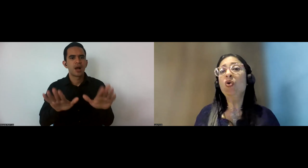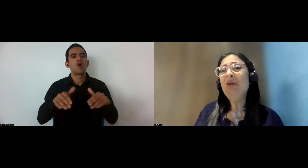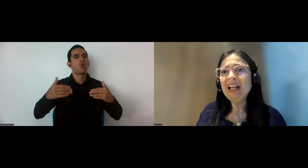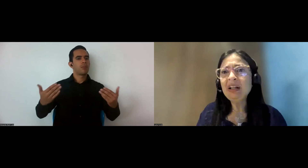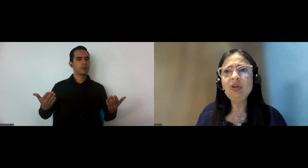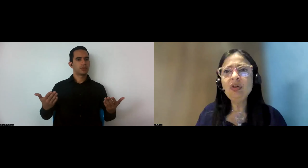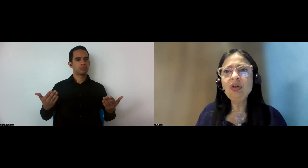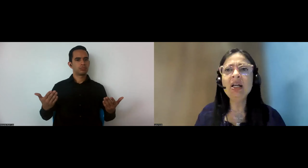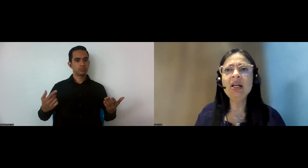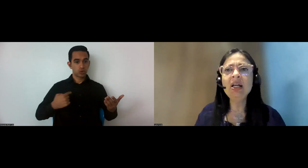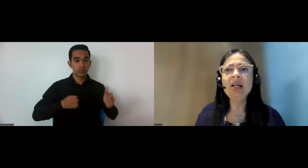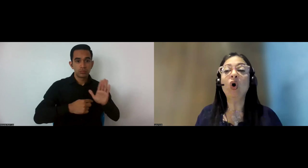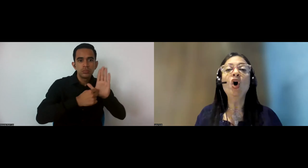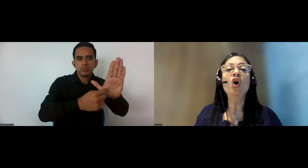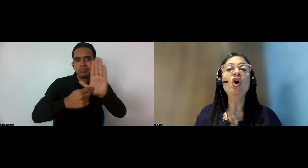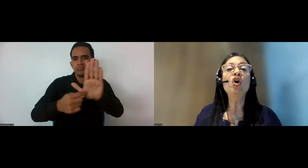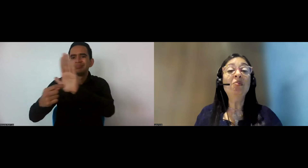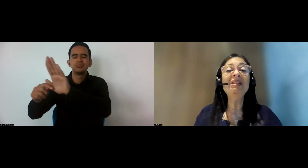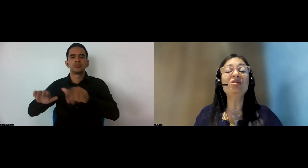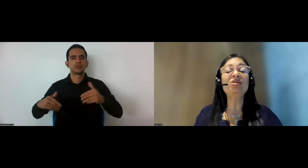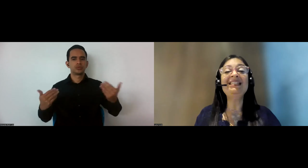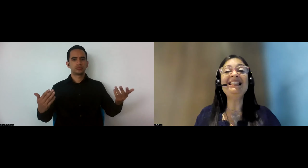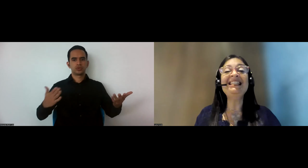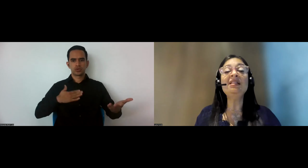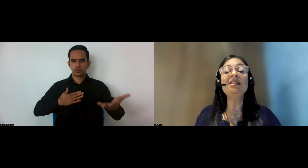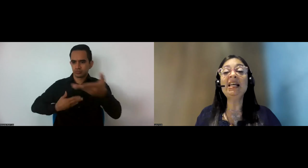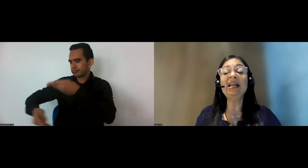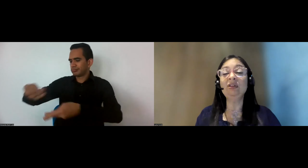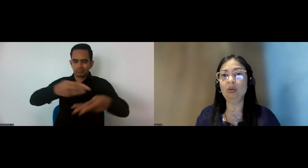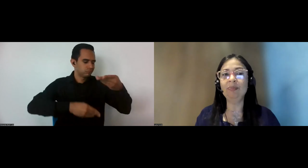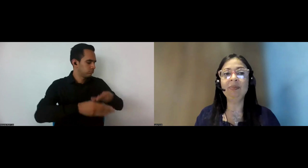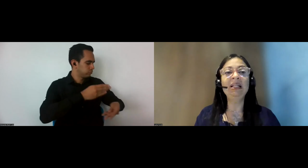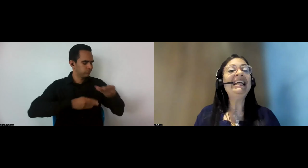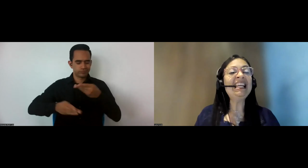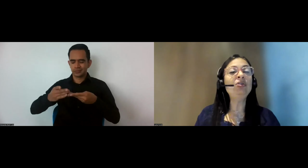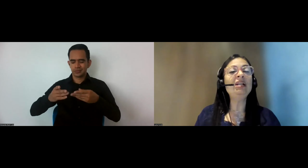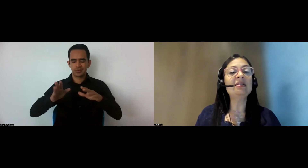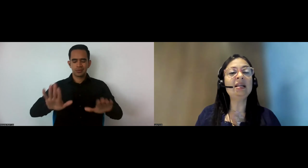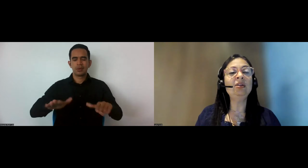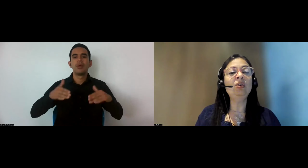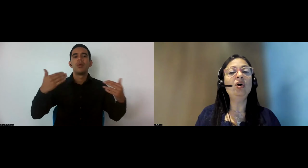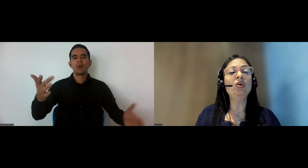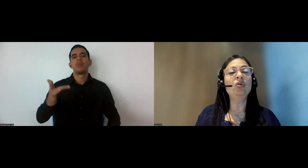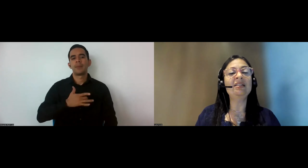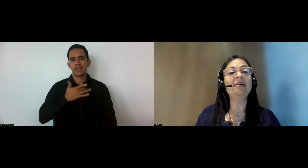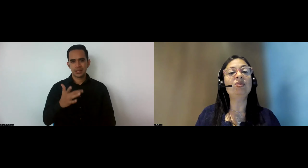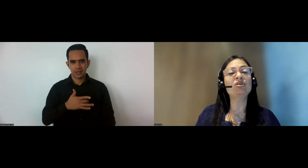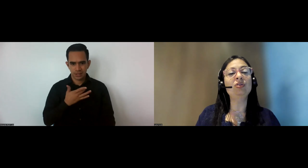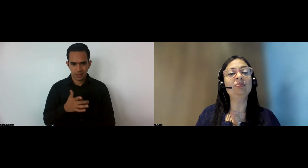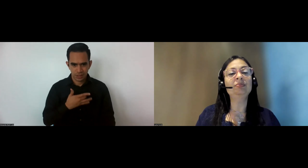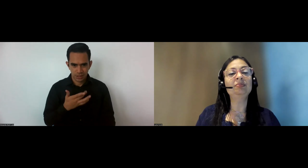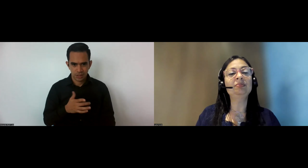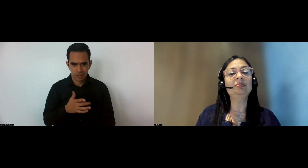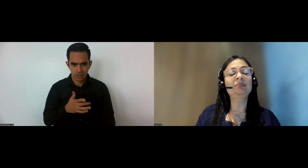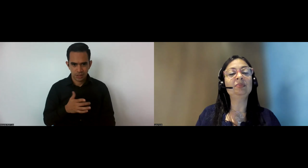promoviendo, cómo la estoy gestionando, cómo me estoy sintiendo, qué estoy haciendo con esa